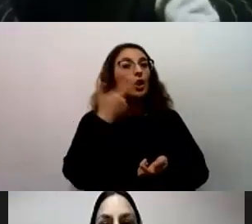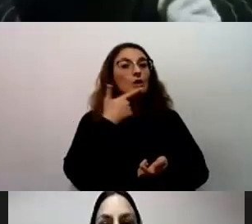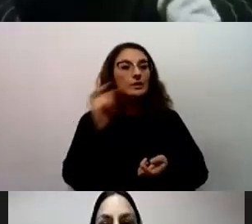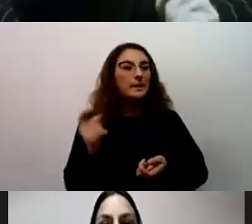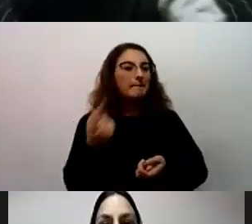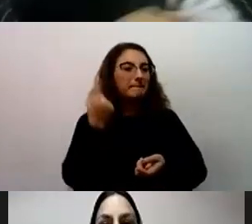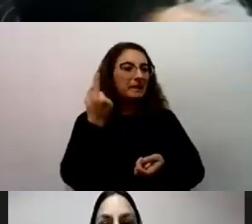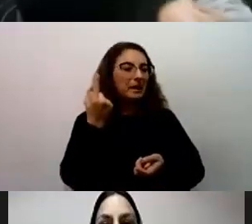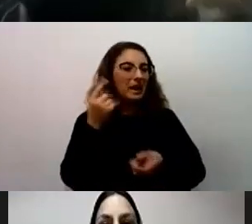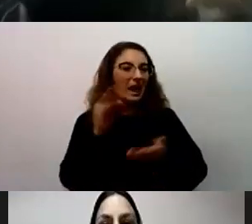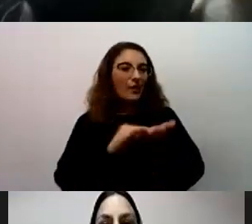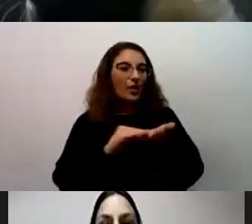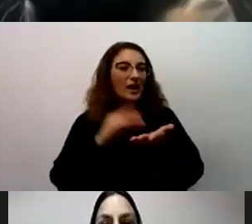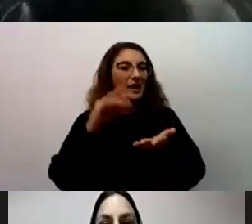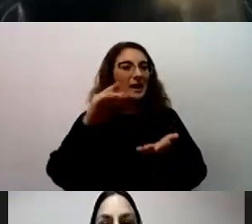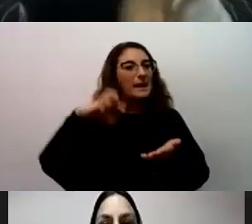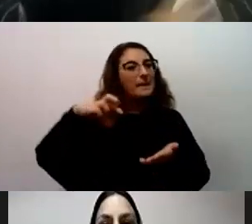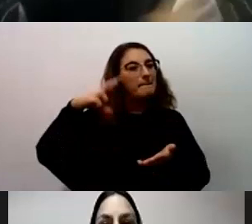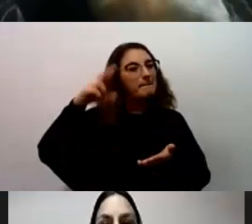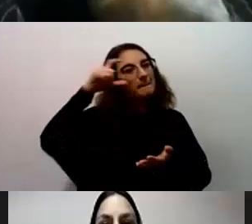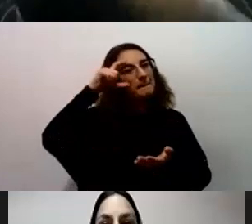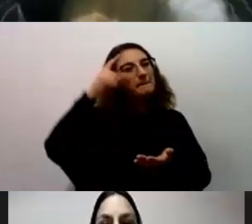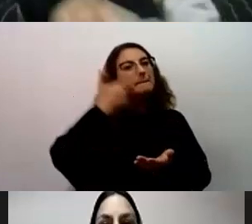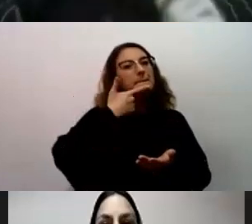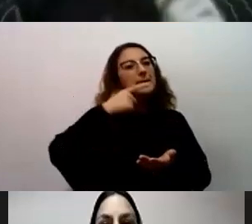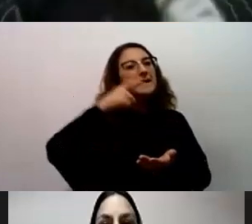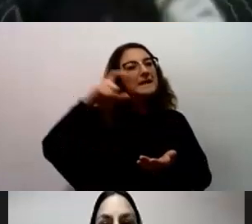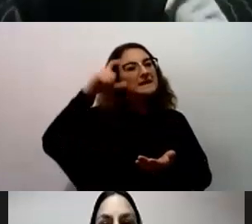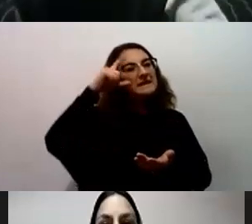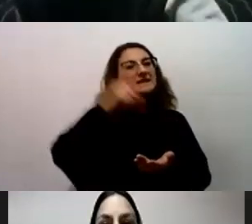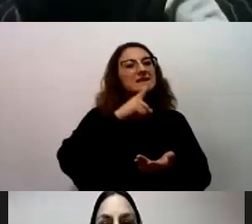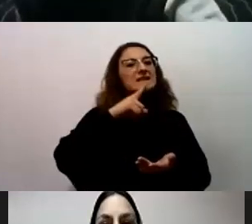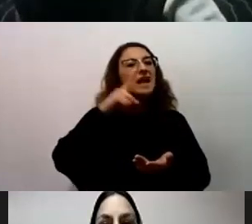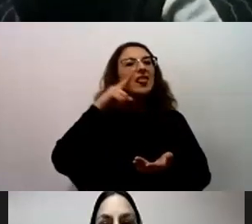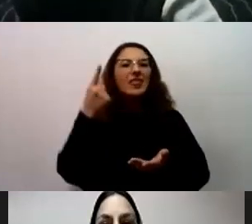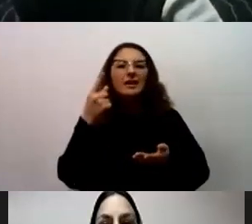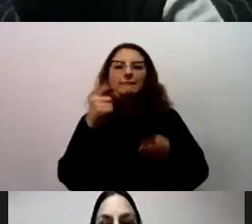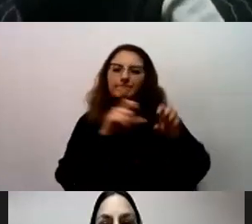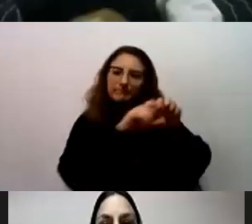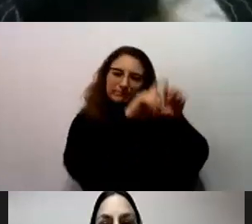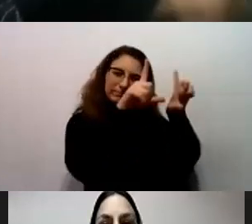Fresetti dice, los documentos se cargan en página del Sijuso. No sé si fue una pregunta